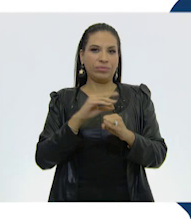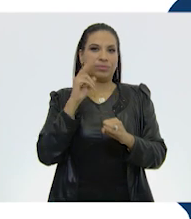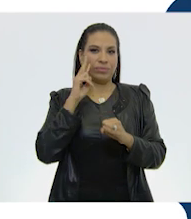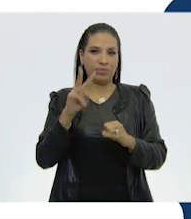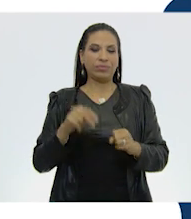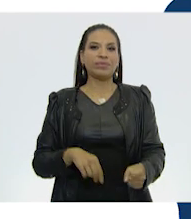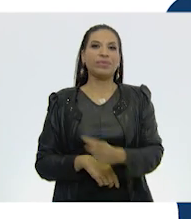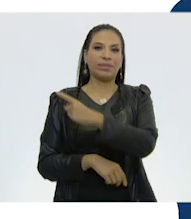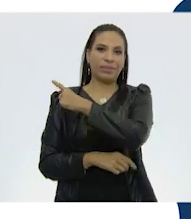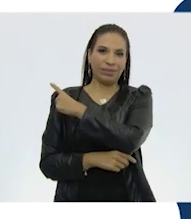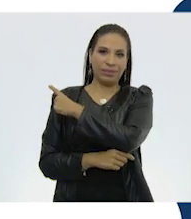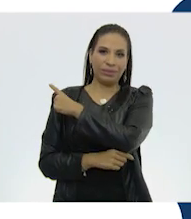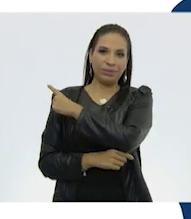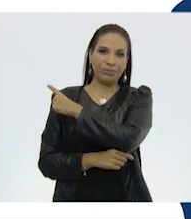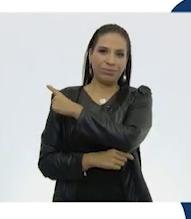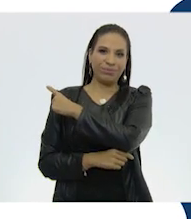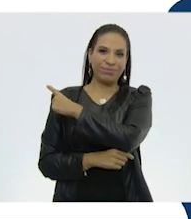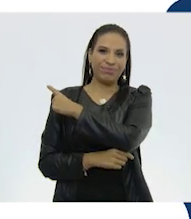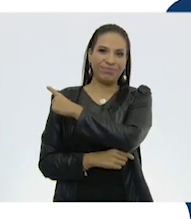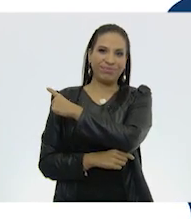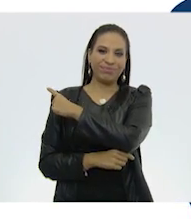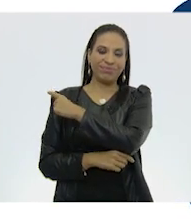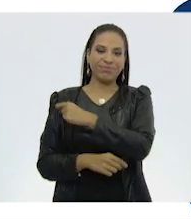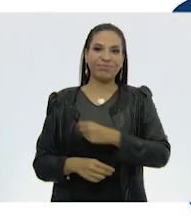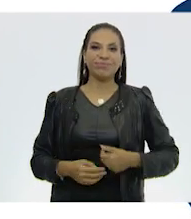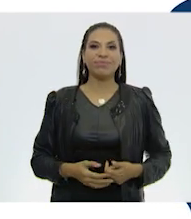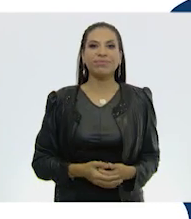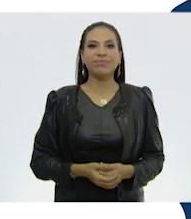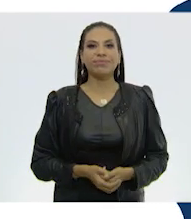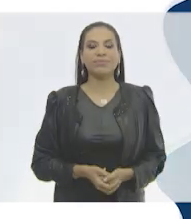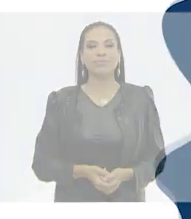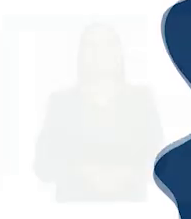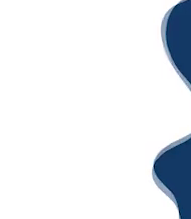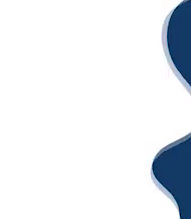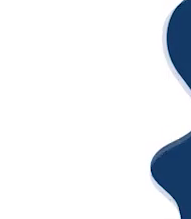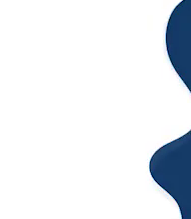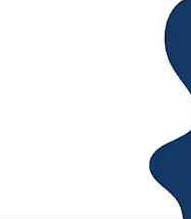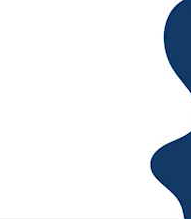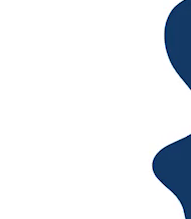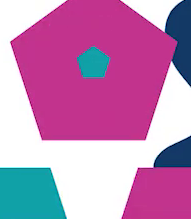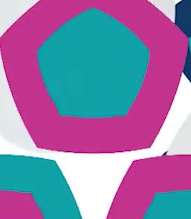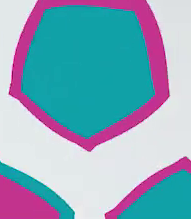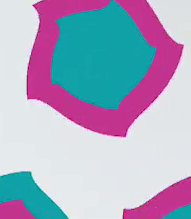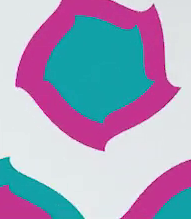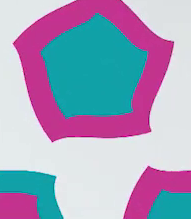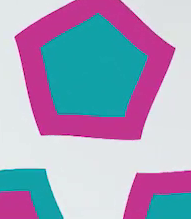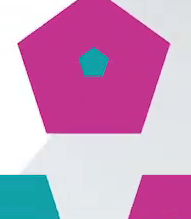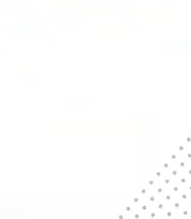encontrar en la siguiente liga: aprendeencasa.cep.gov.mx.